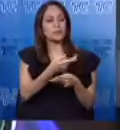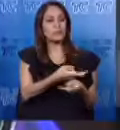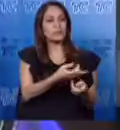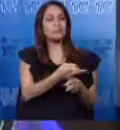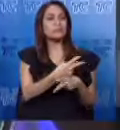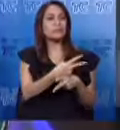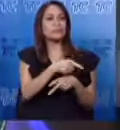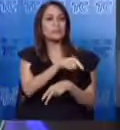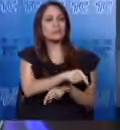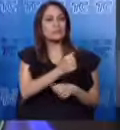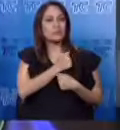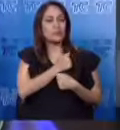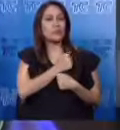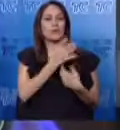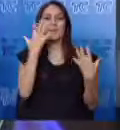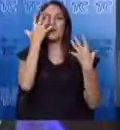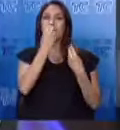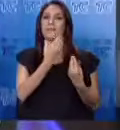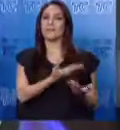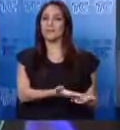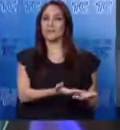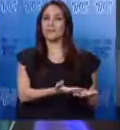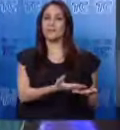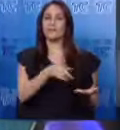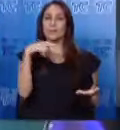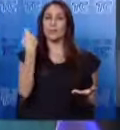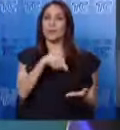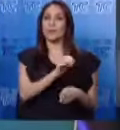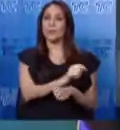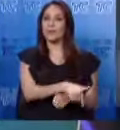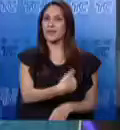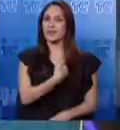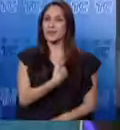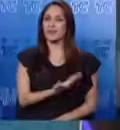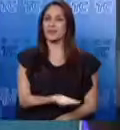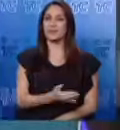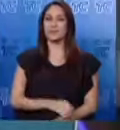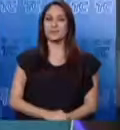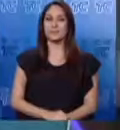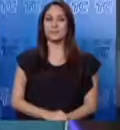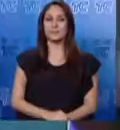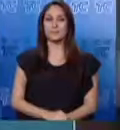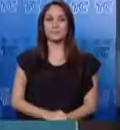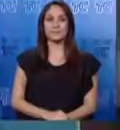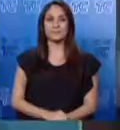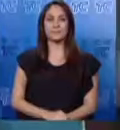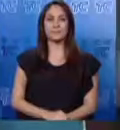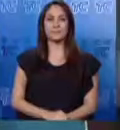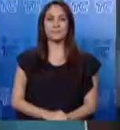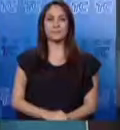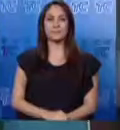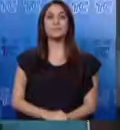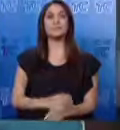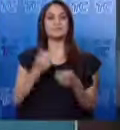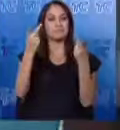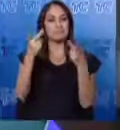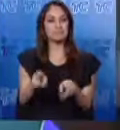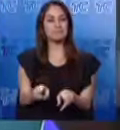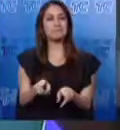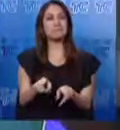productos hermosos, maravillosos y apetecidos que tiene el Ecuador. Pero además,